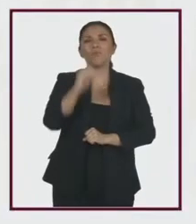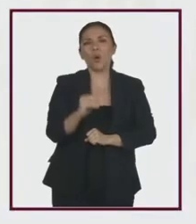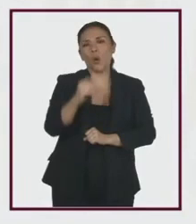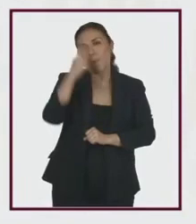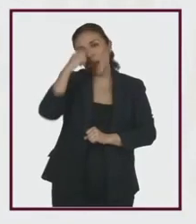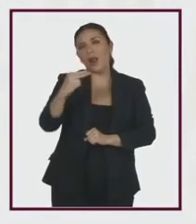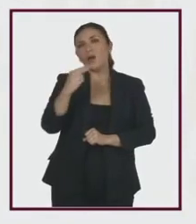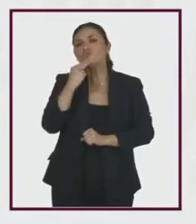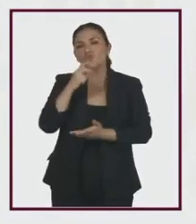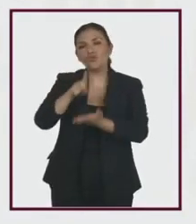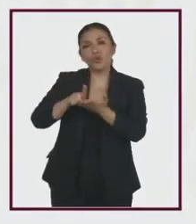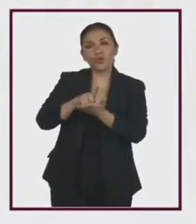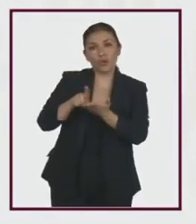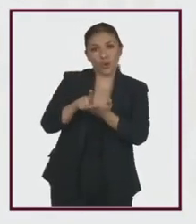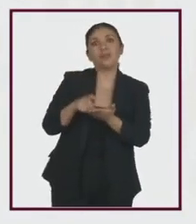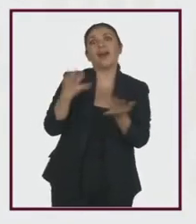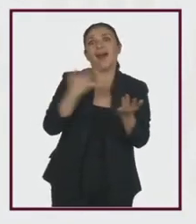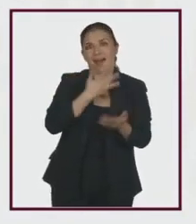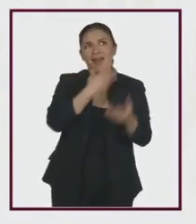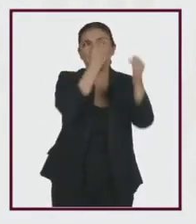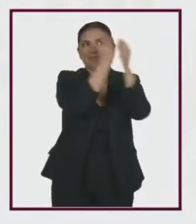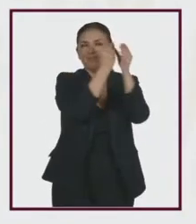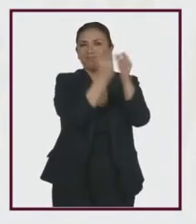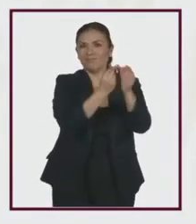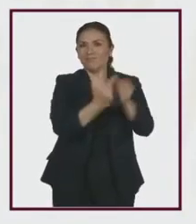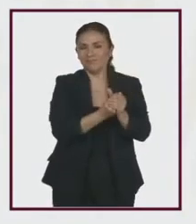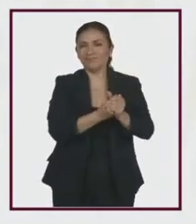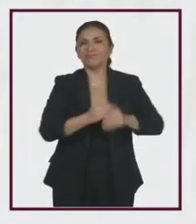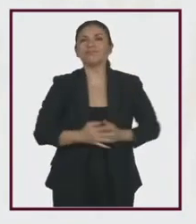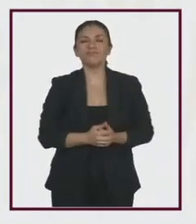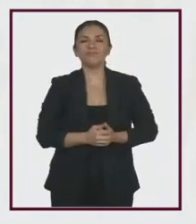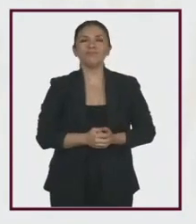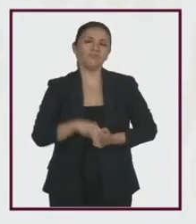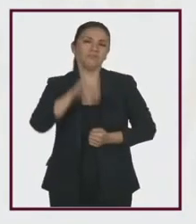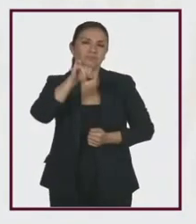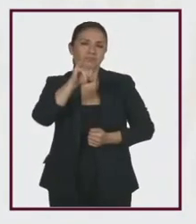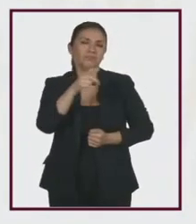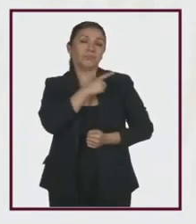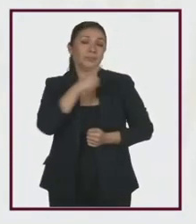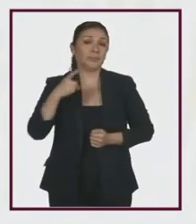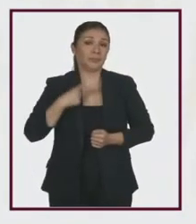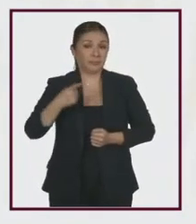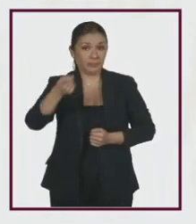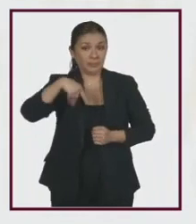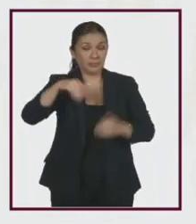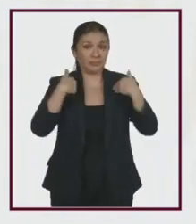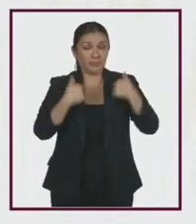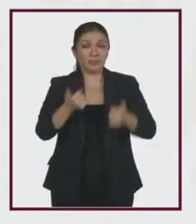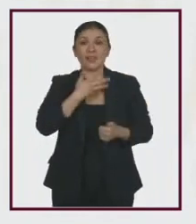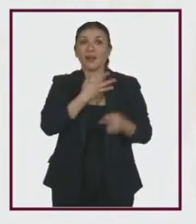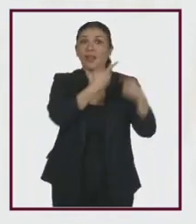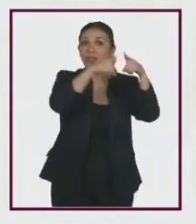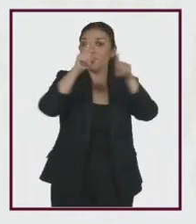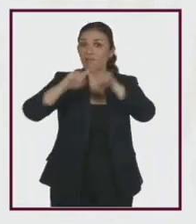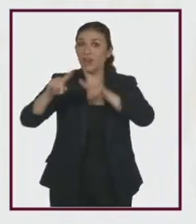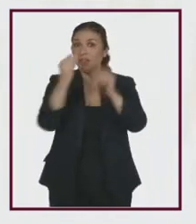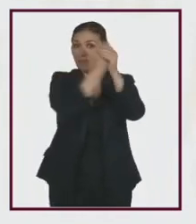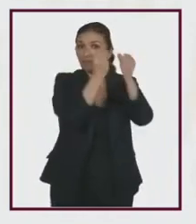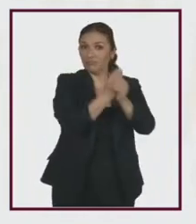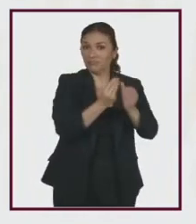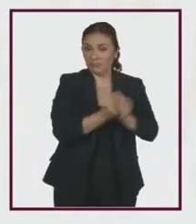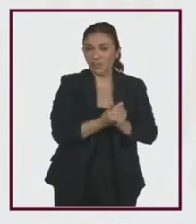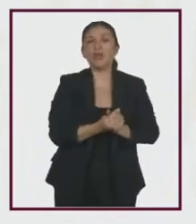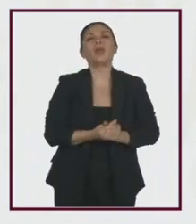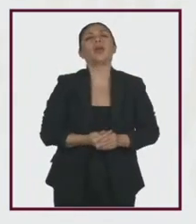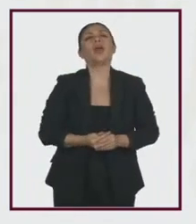doctora, también es necesario estar atentos a eso. Sí, bueno, tenemos que identificar que va a haber diferentes tipos de consumo, ya lo